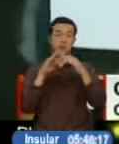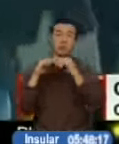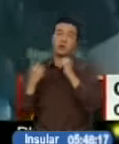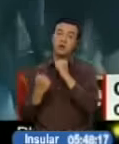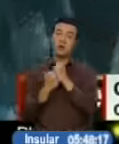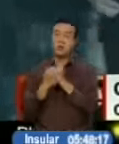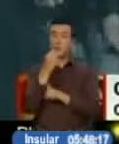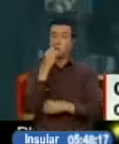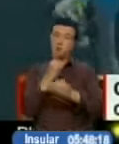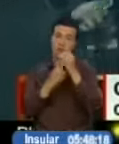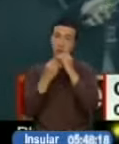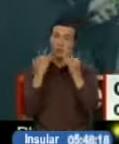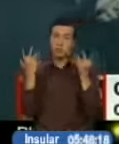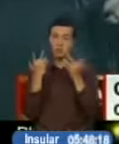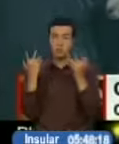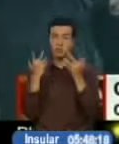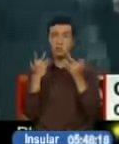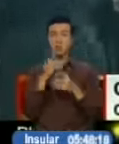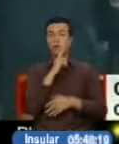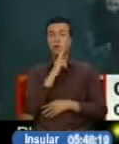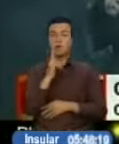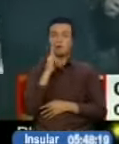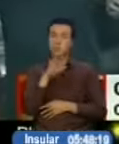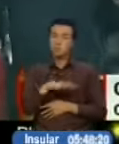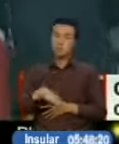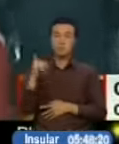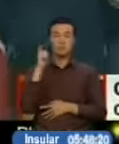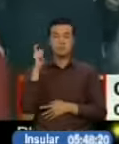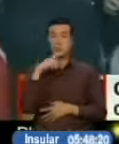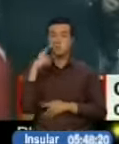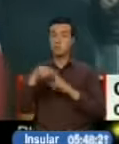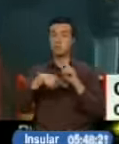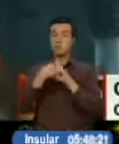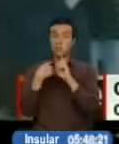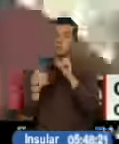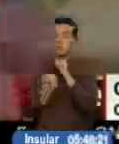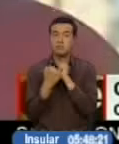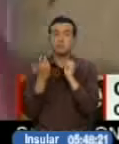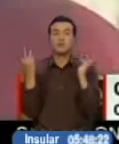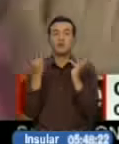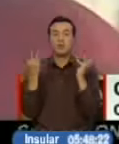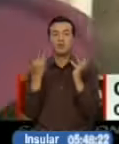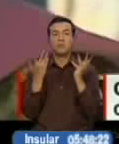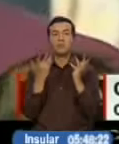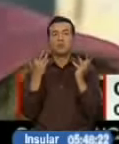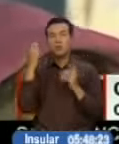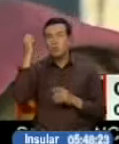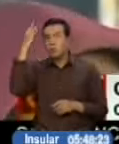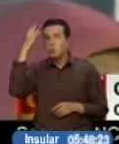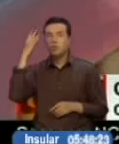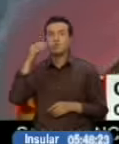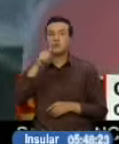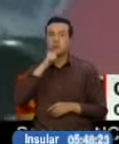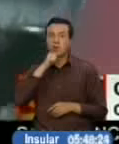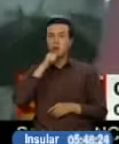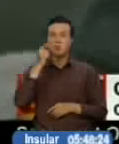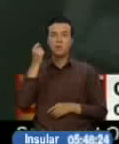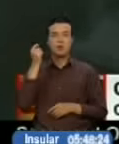asistencia alimentaria a los comedores populares. A esto se suma el reclamo por el incremento de las tarifas en los servicios